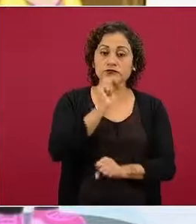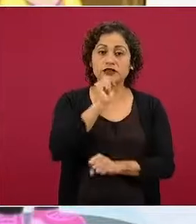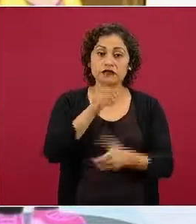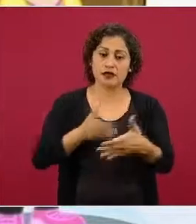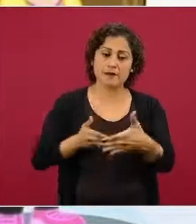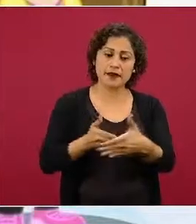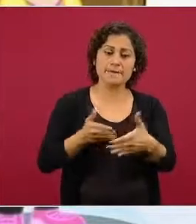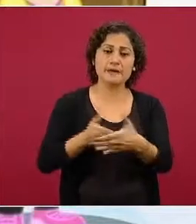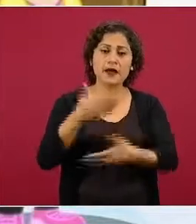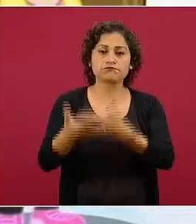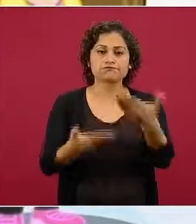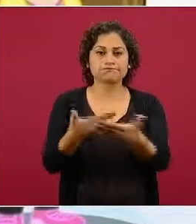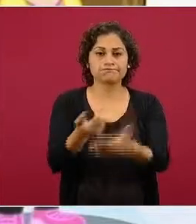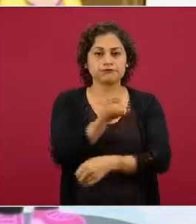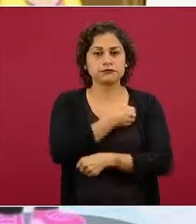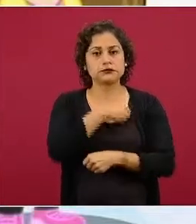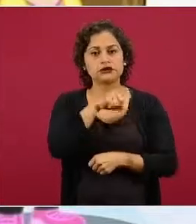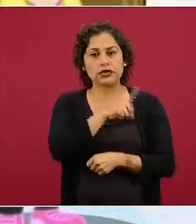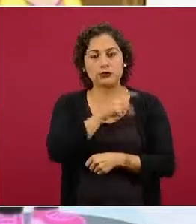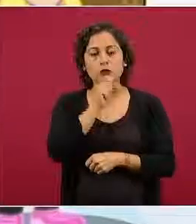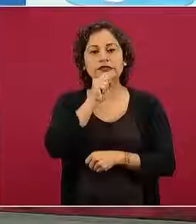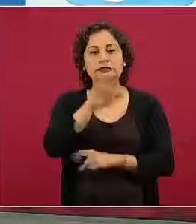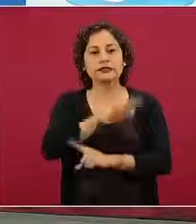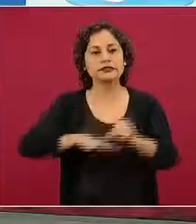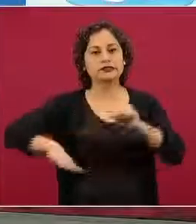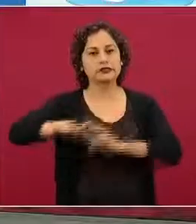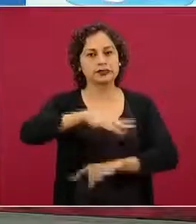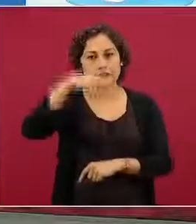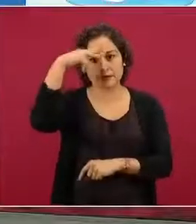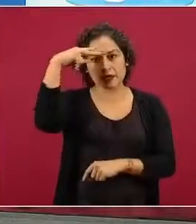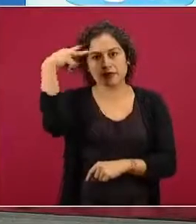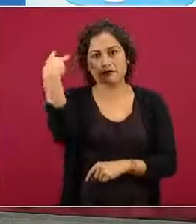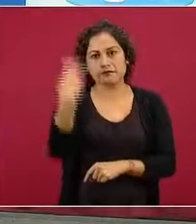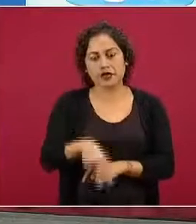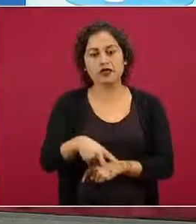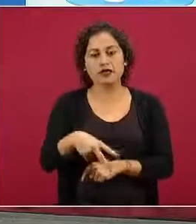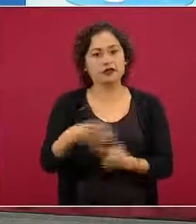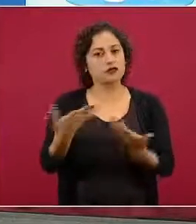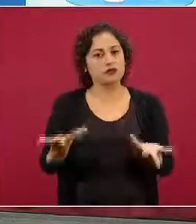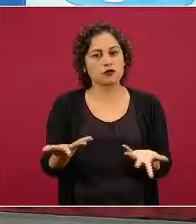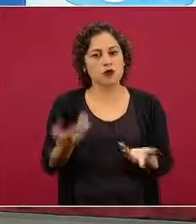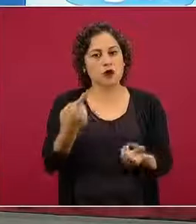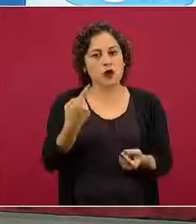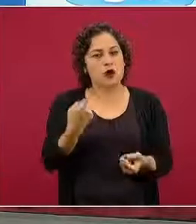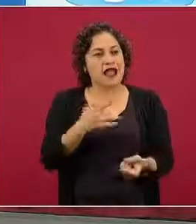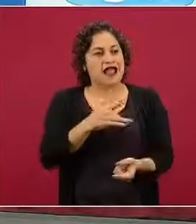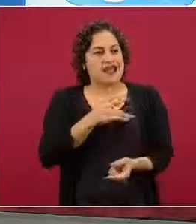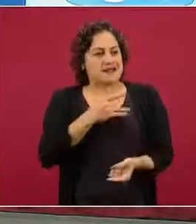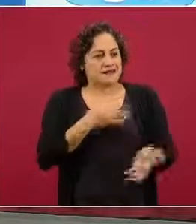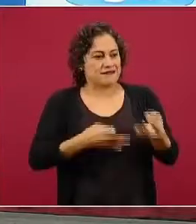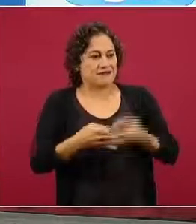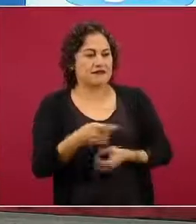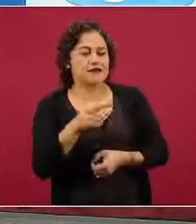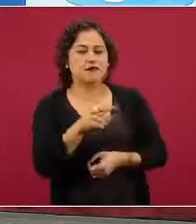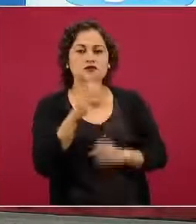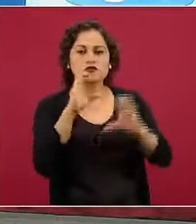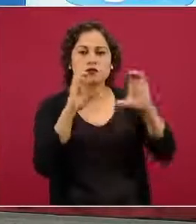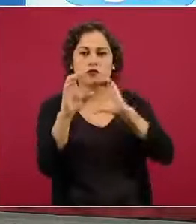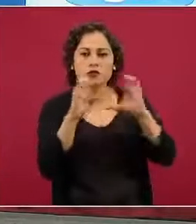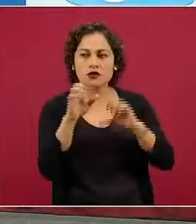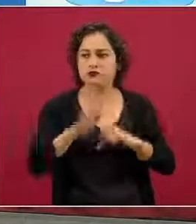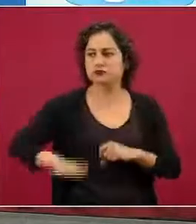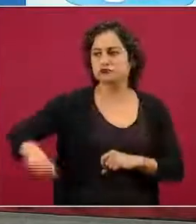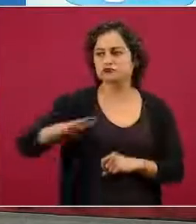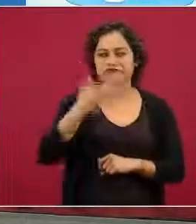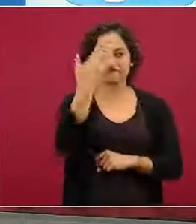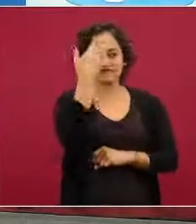salud y se enfrentan con una sociedad mexicana poco sensible a sus necesidades de comunicación.